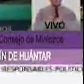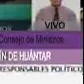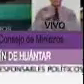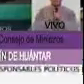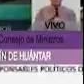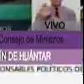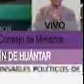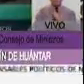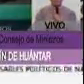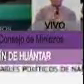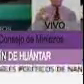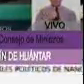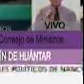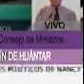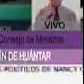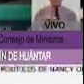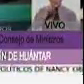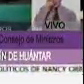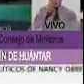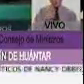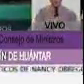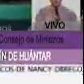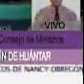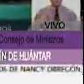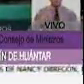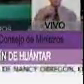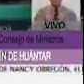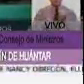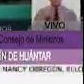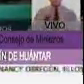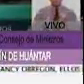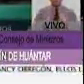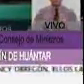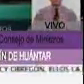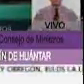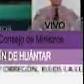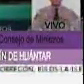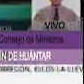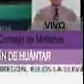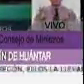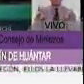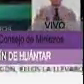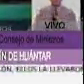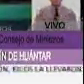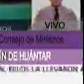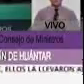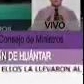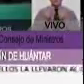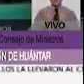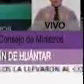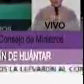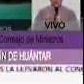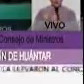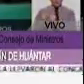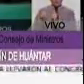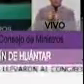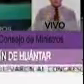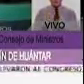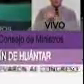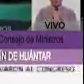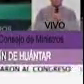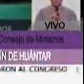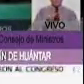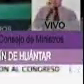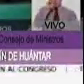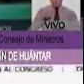de Defensa Jurídica del Estado. El ministro de Justicia puede reunirse para articular la defensa del